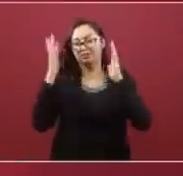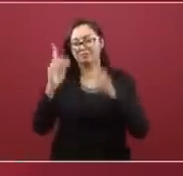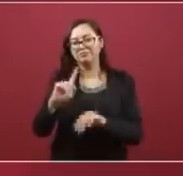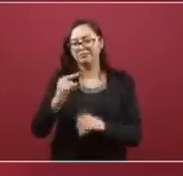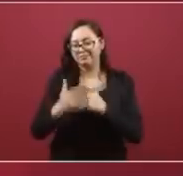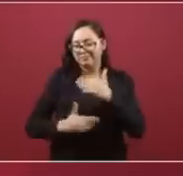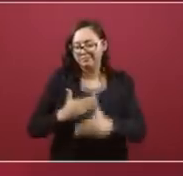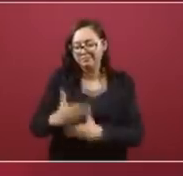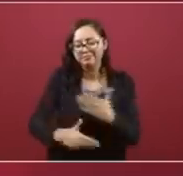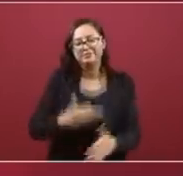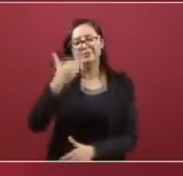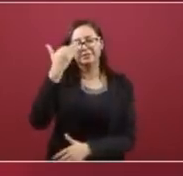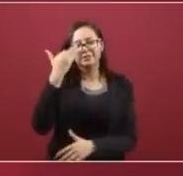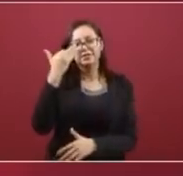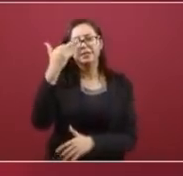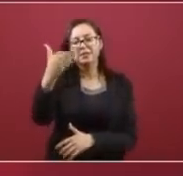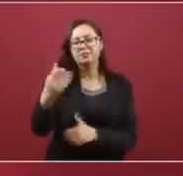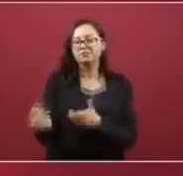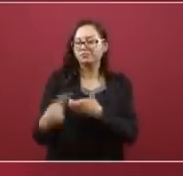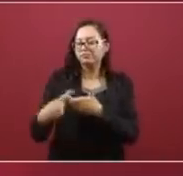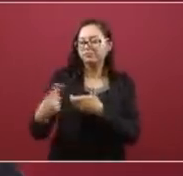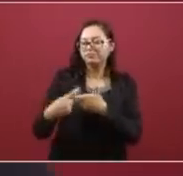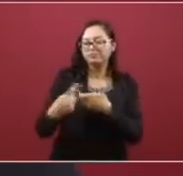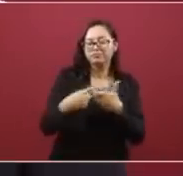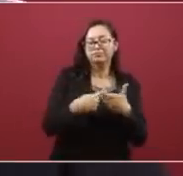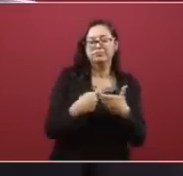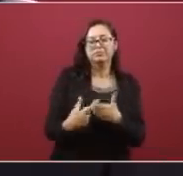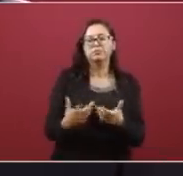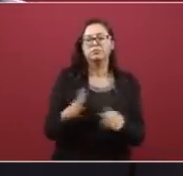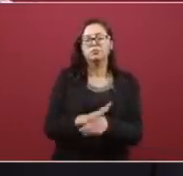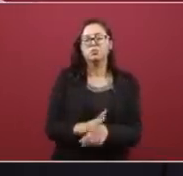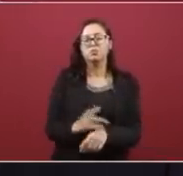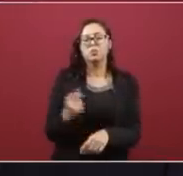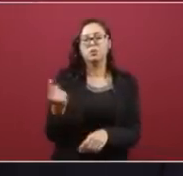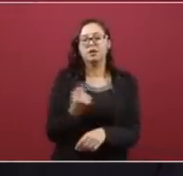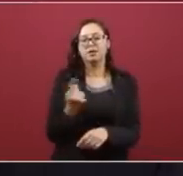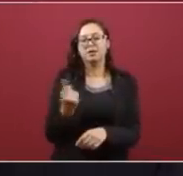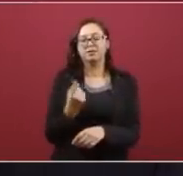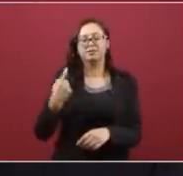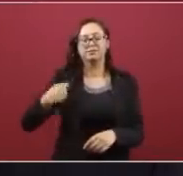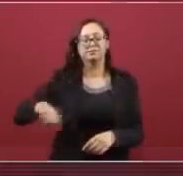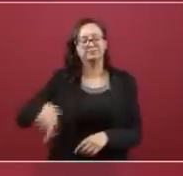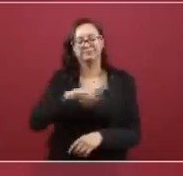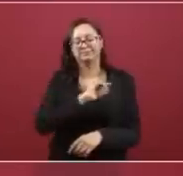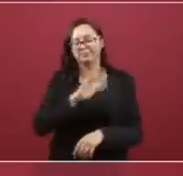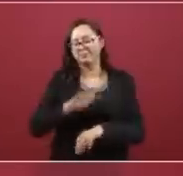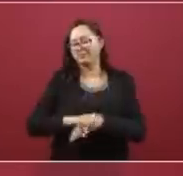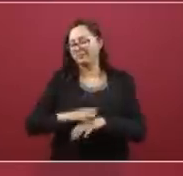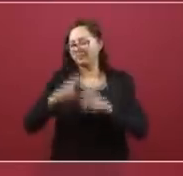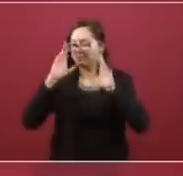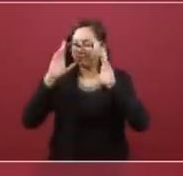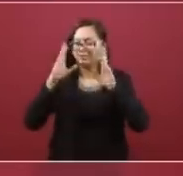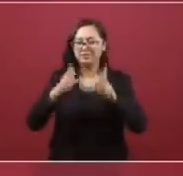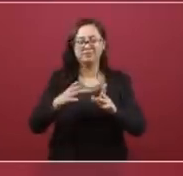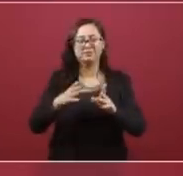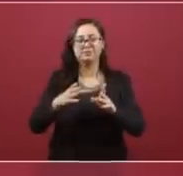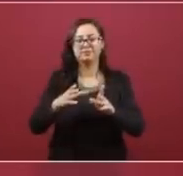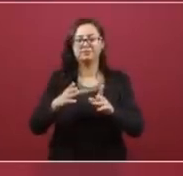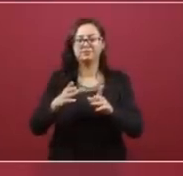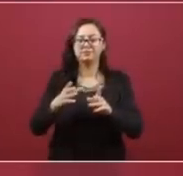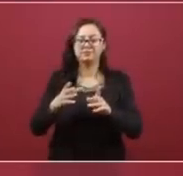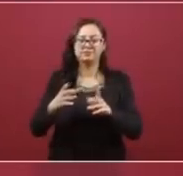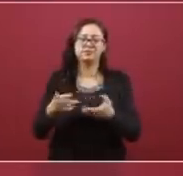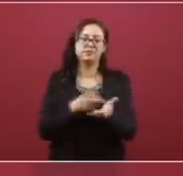porque eh vamos a enfatizar mucho en el